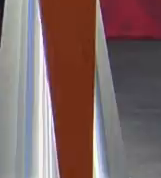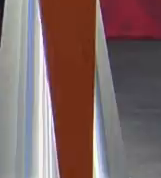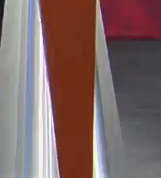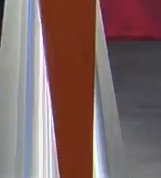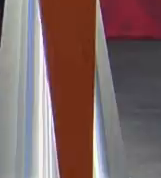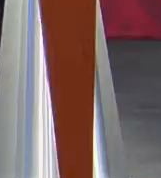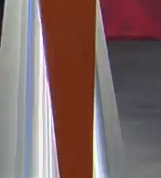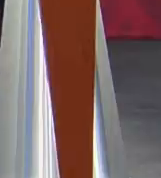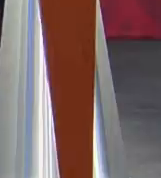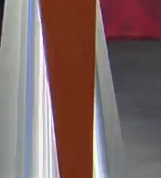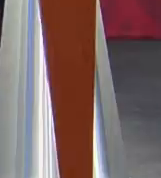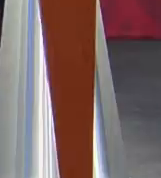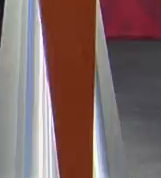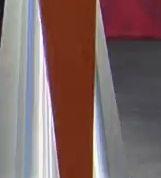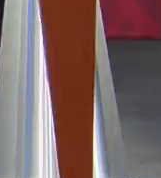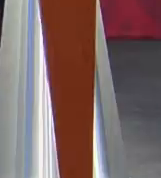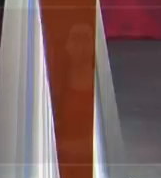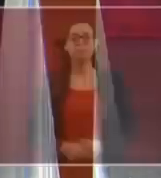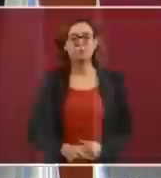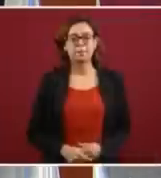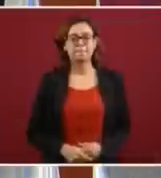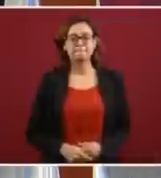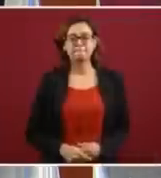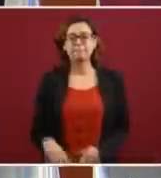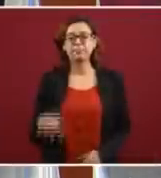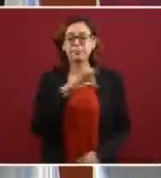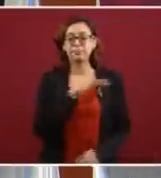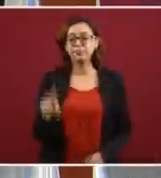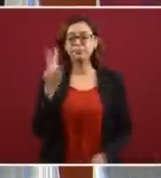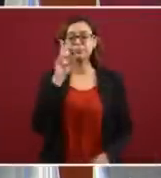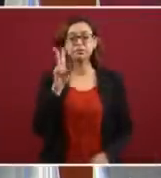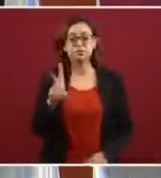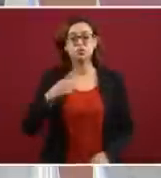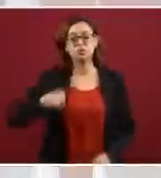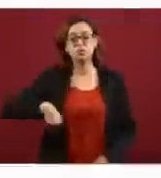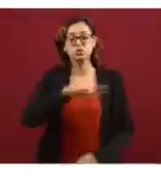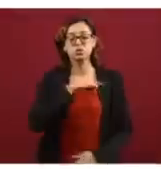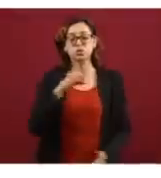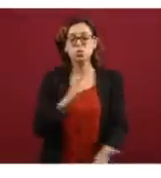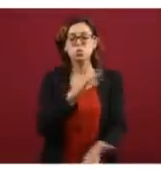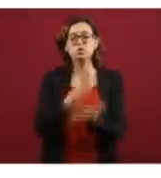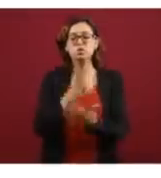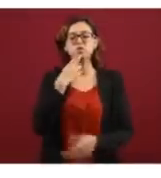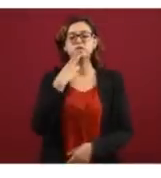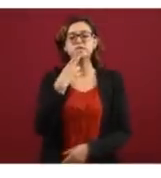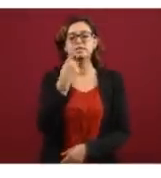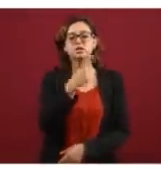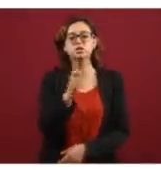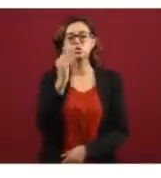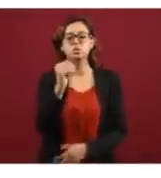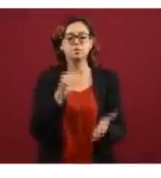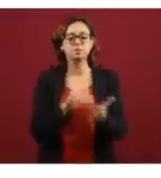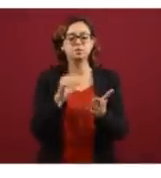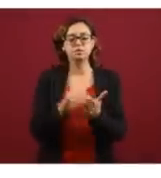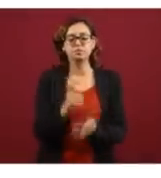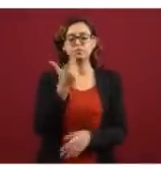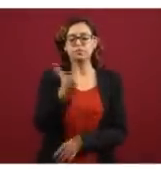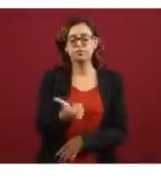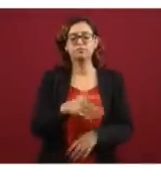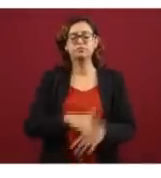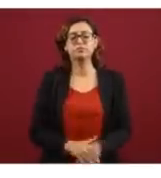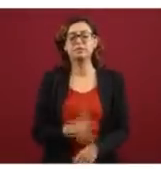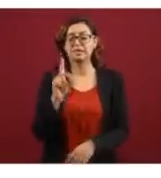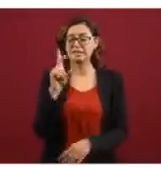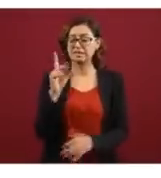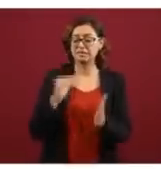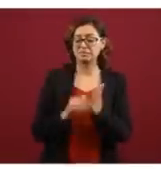que hemos utilizado únicamente 109 millones de pesos, de los cuales 30 millones son